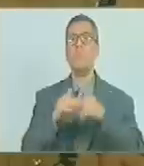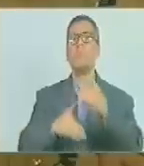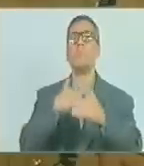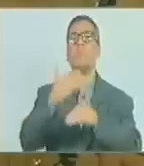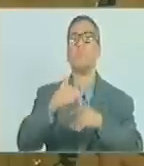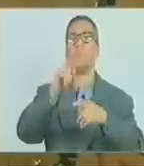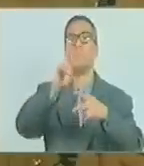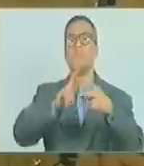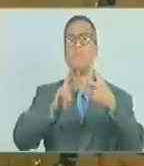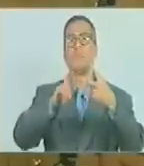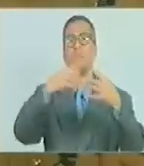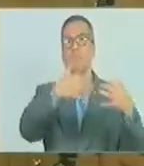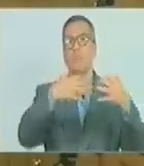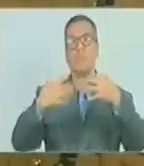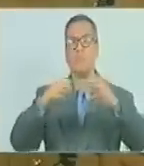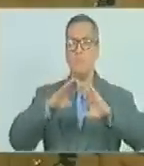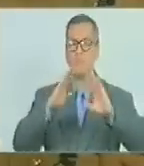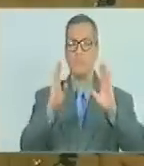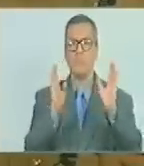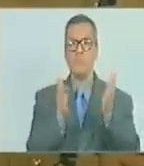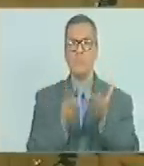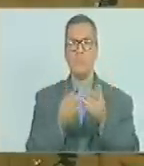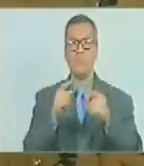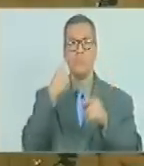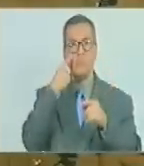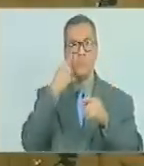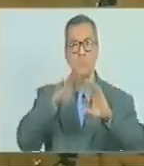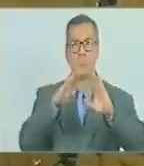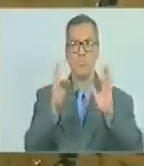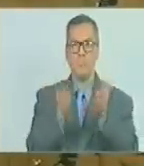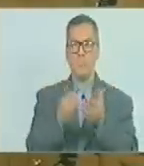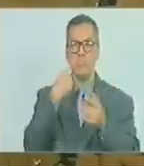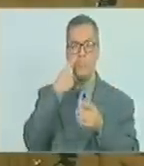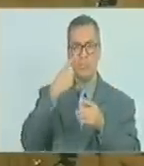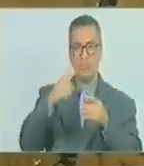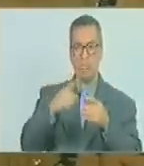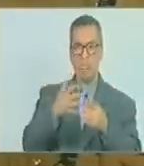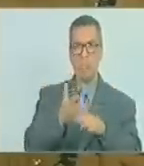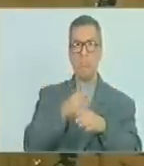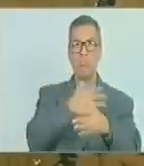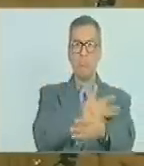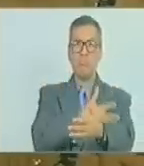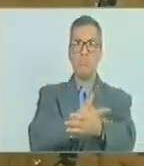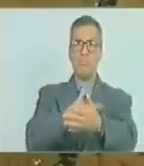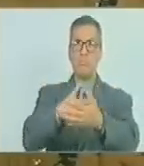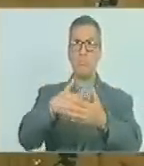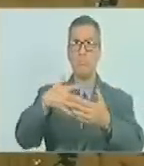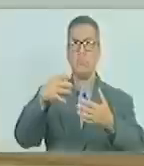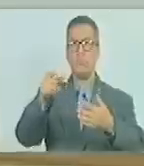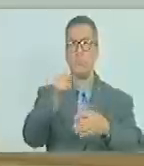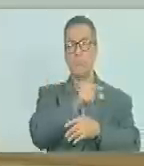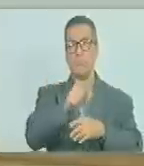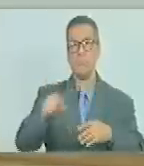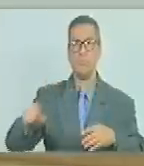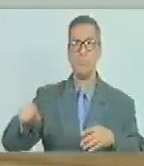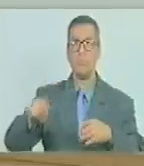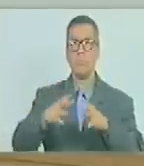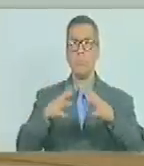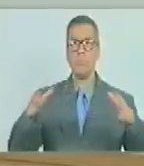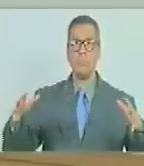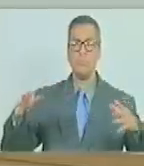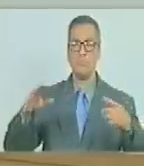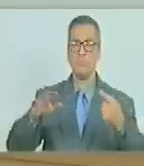de la Segunda Guerra Mundial, el mundo vio con horror los millones y millones de víctimas de los campos